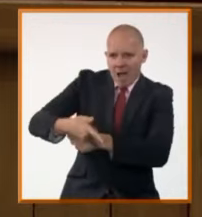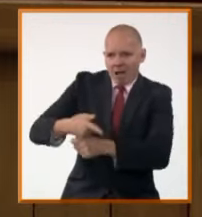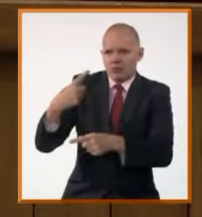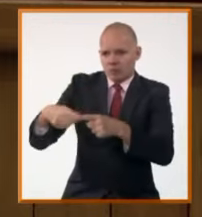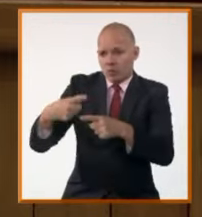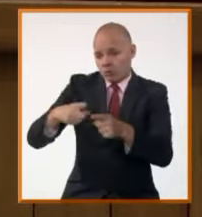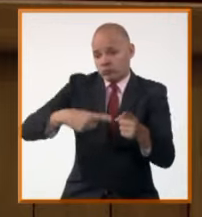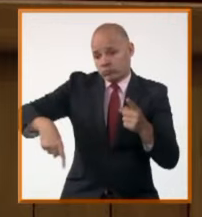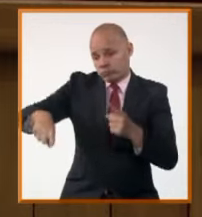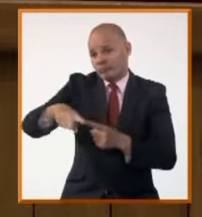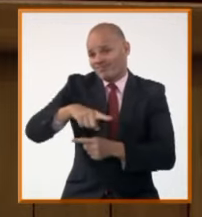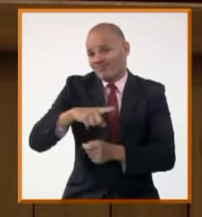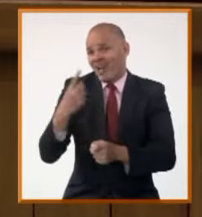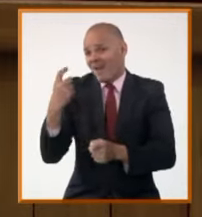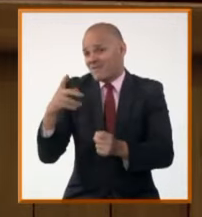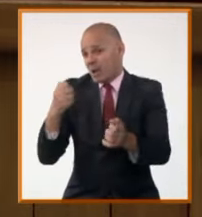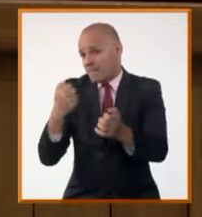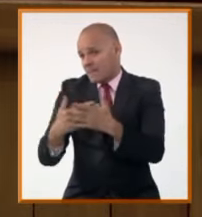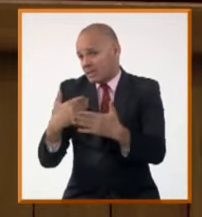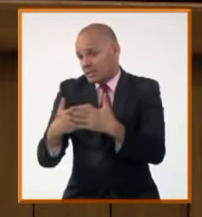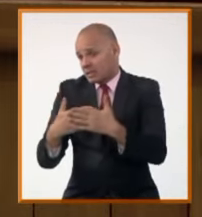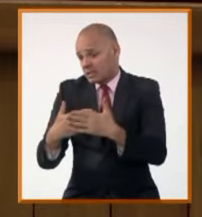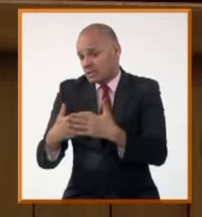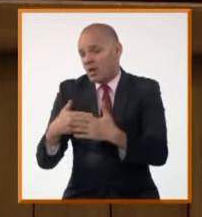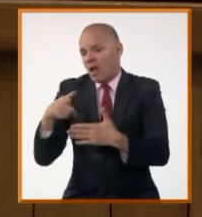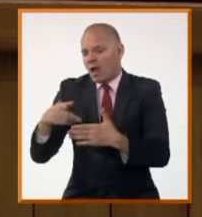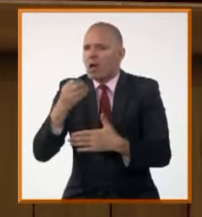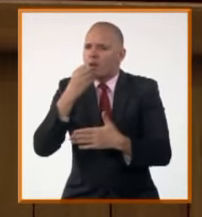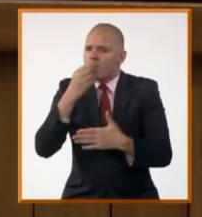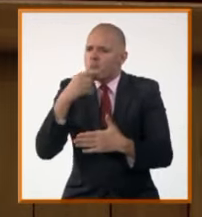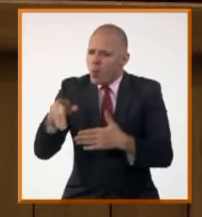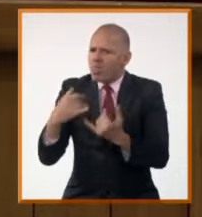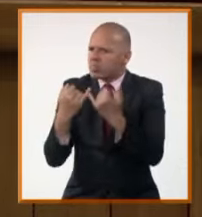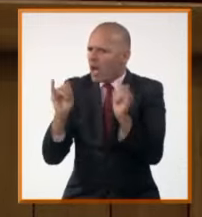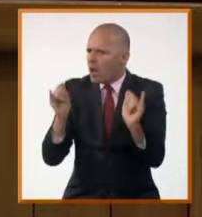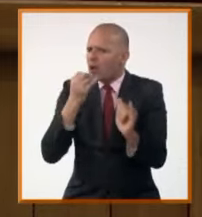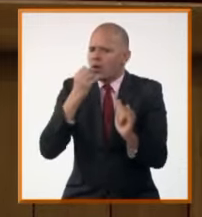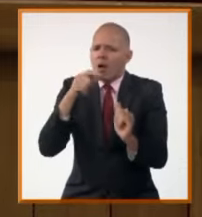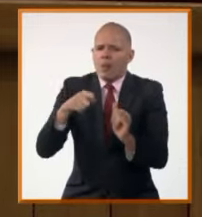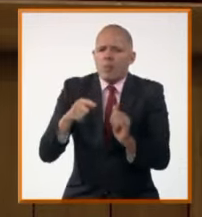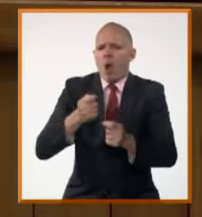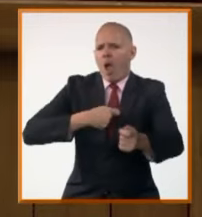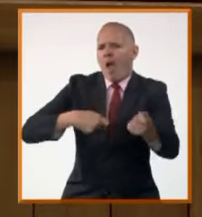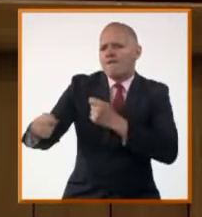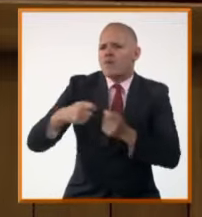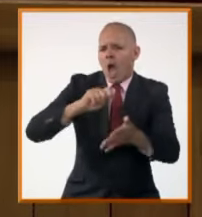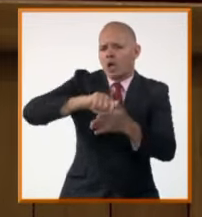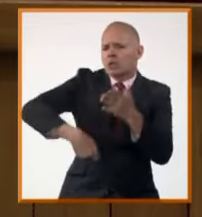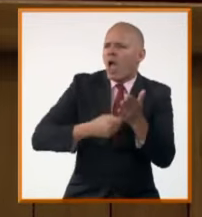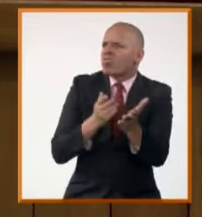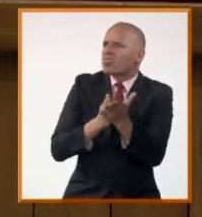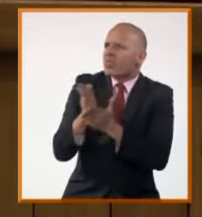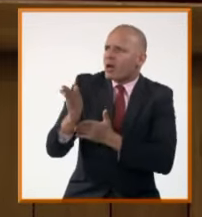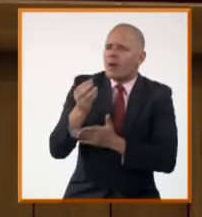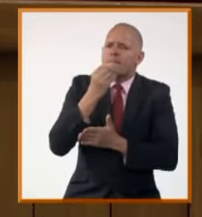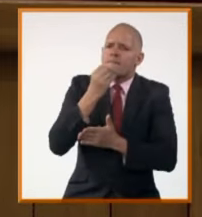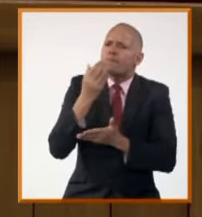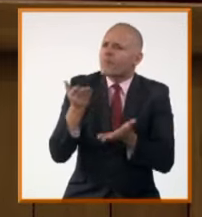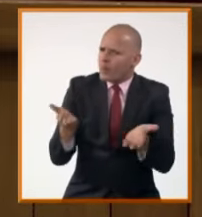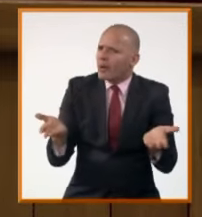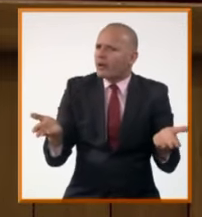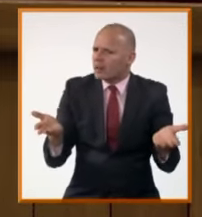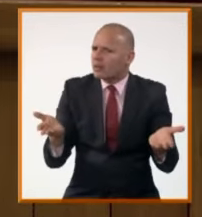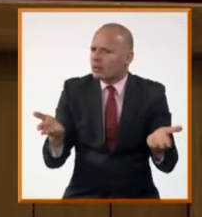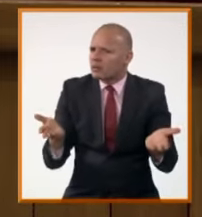para que las empresas puedan hacer sus negociaciones directas y puedan crear inversiones en beneficio del